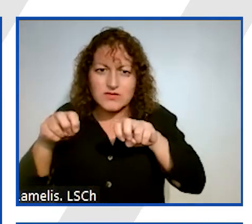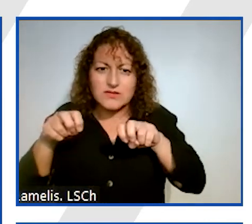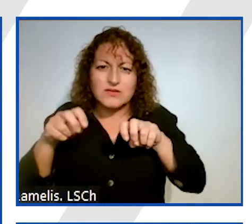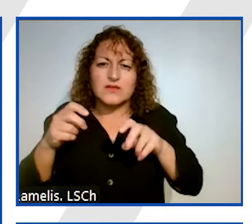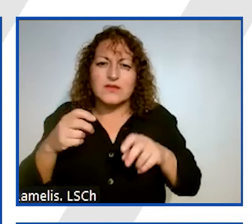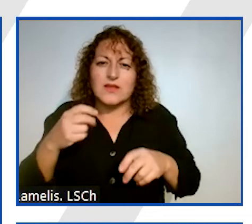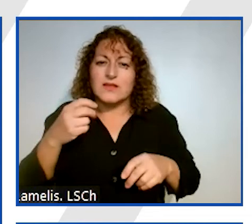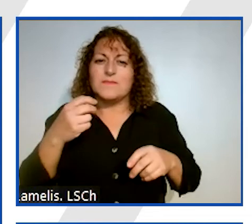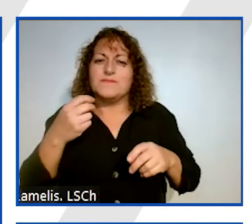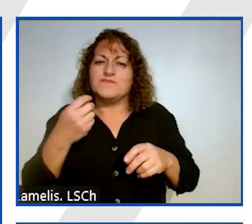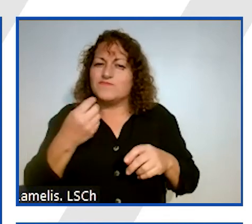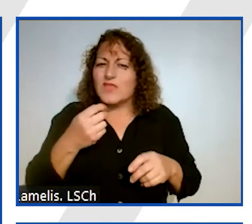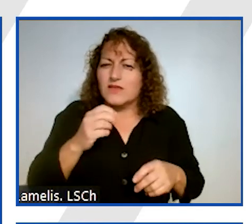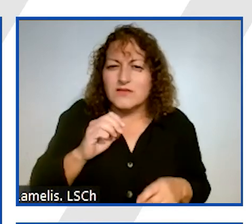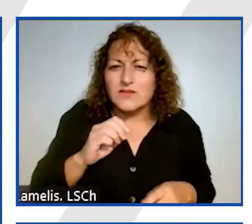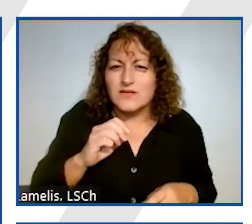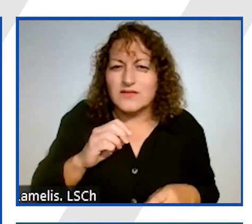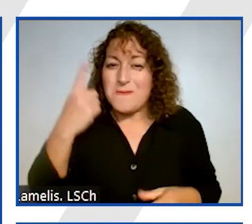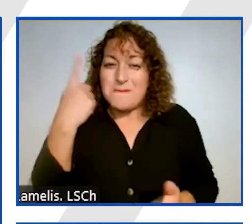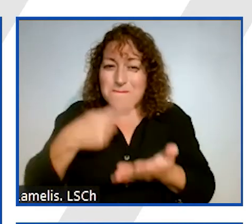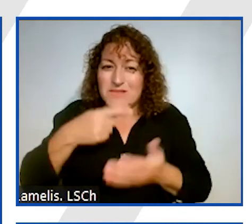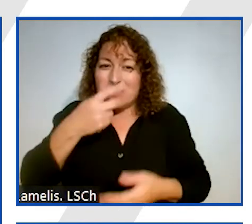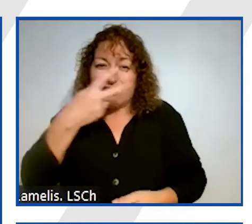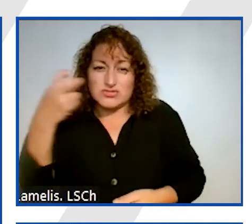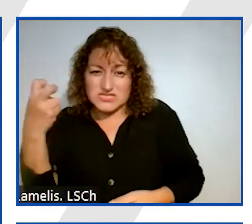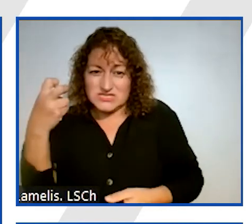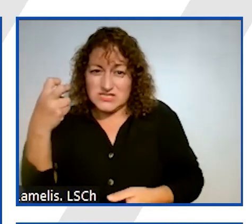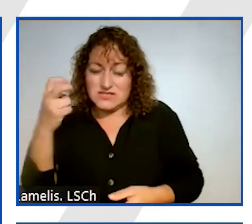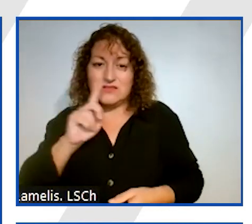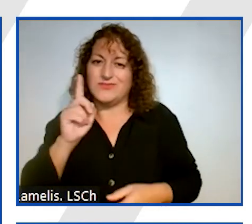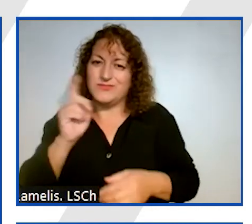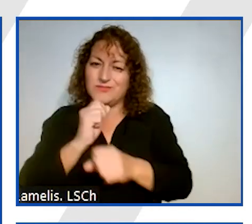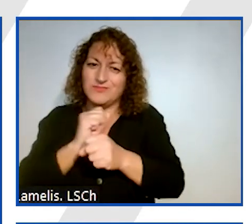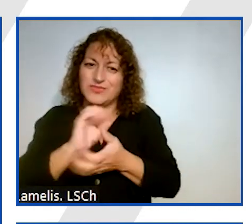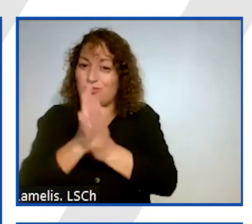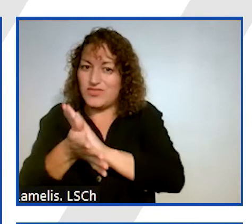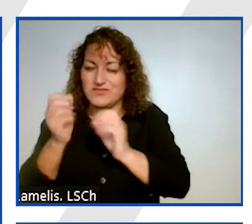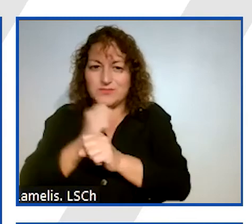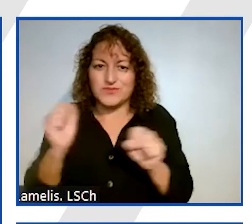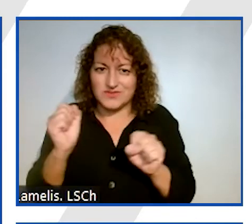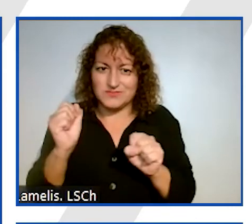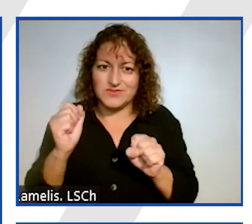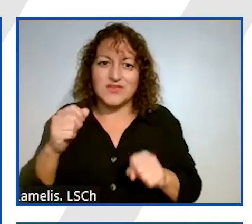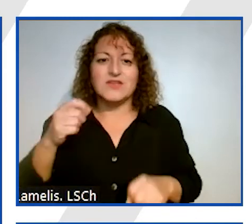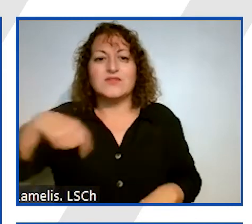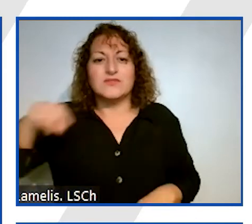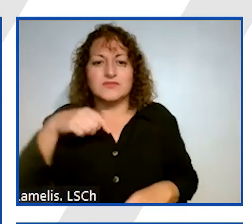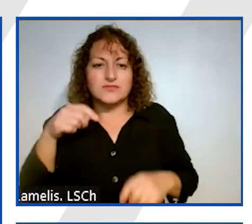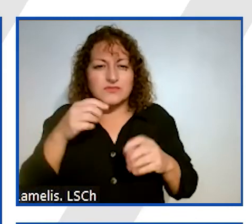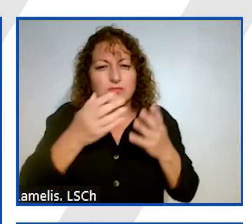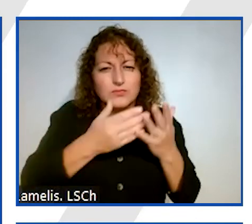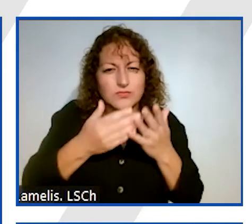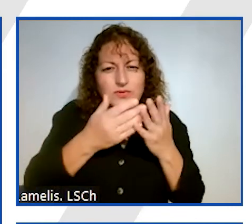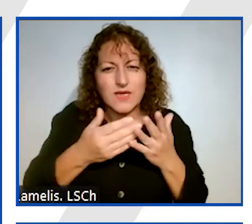las evaluamos todas porque hay algunas que ya estaban evaluadas, las más populares, donde hay más información estaban evaluadas. Nos concentramos en aquellas donde no había